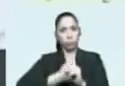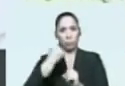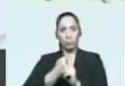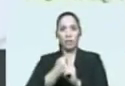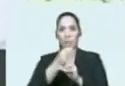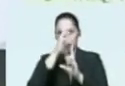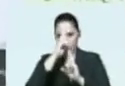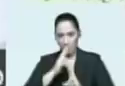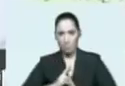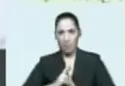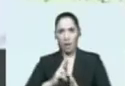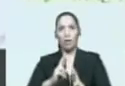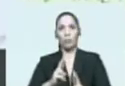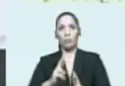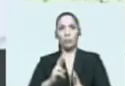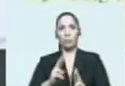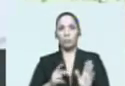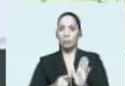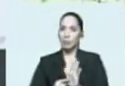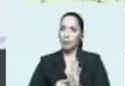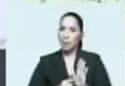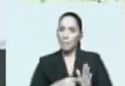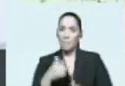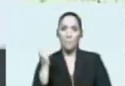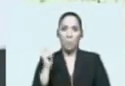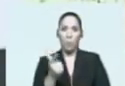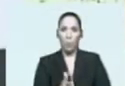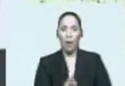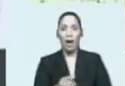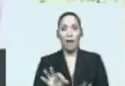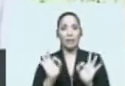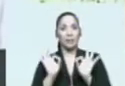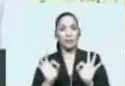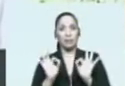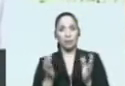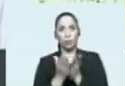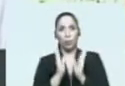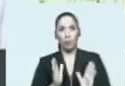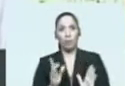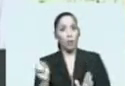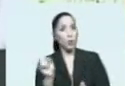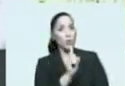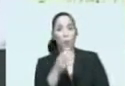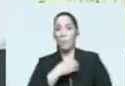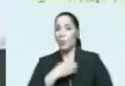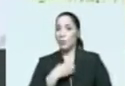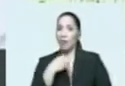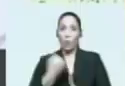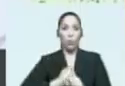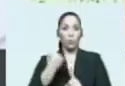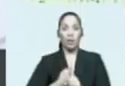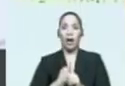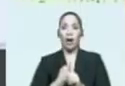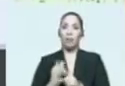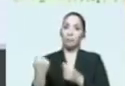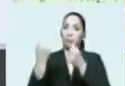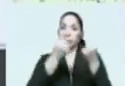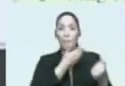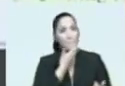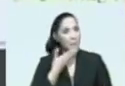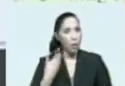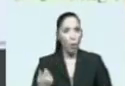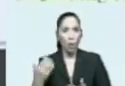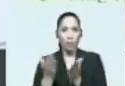respeto al pasaje preferencial estudiantil los estudiantes no podían luchar por calidad de la educación porque primero tenían que